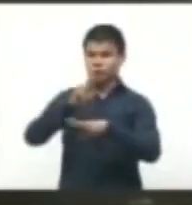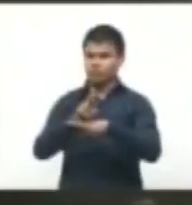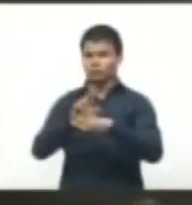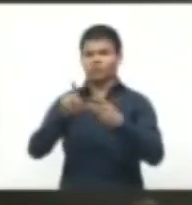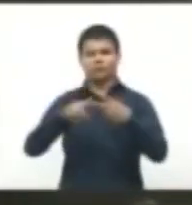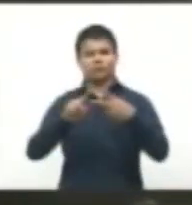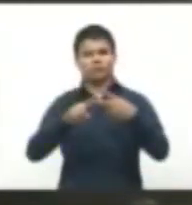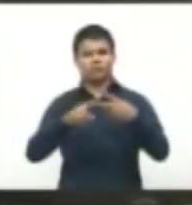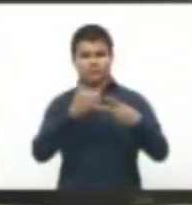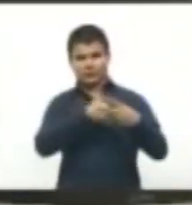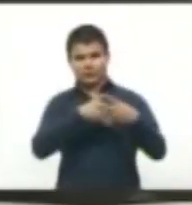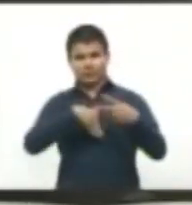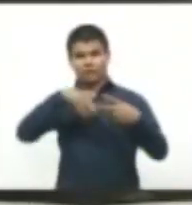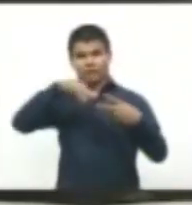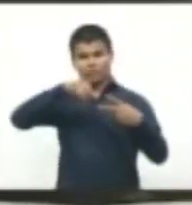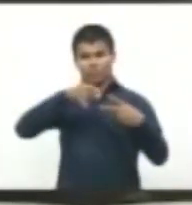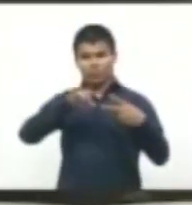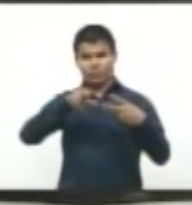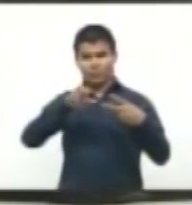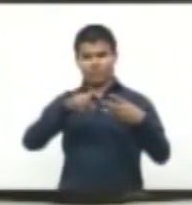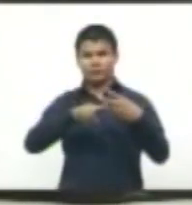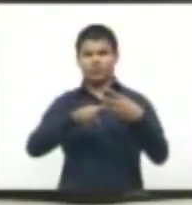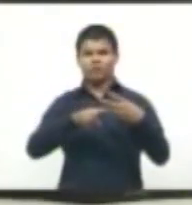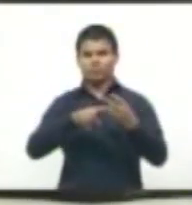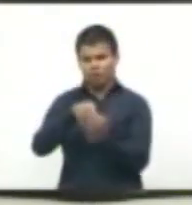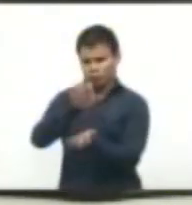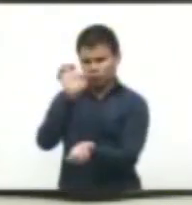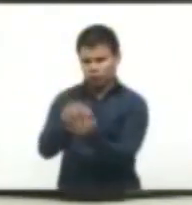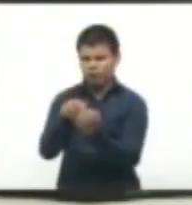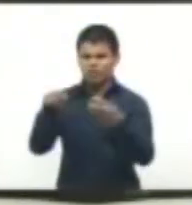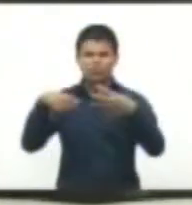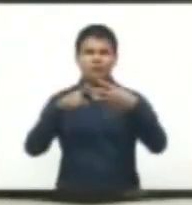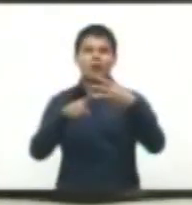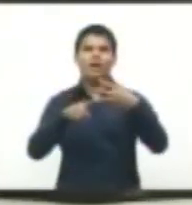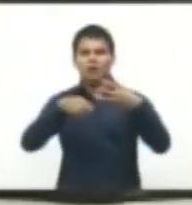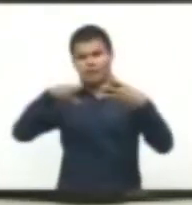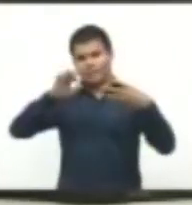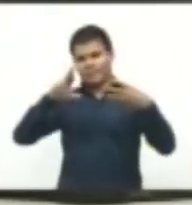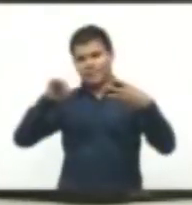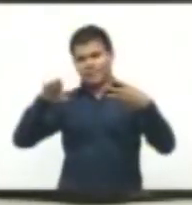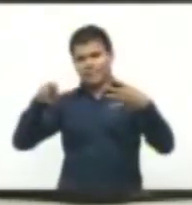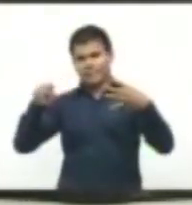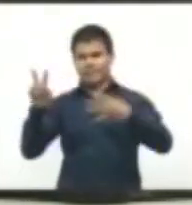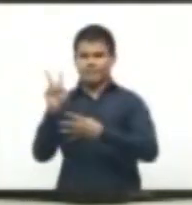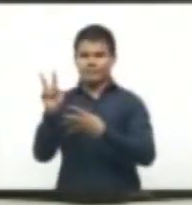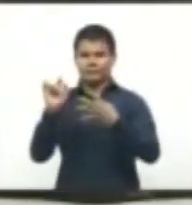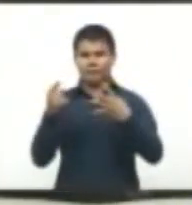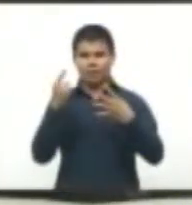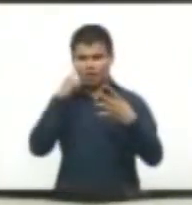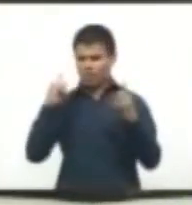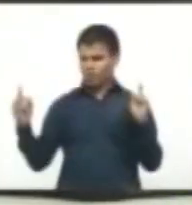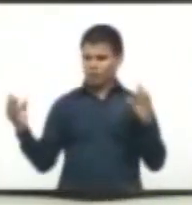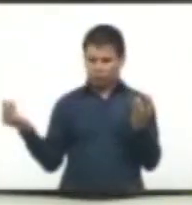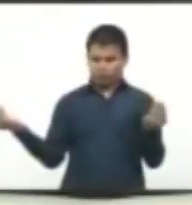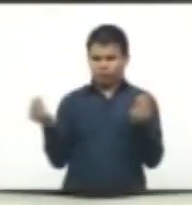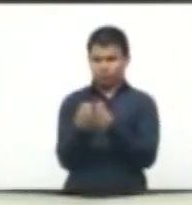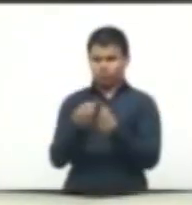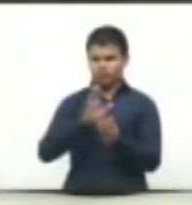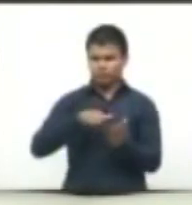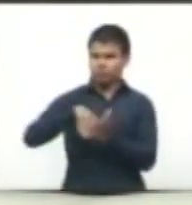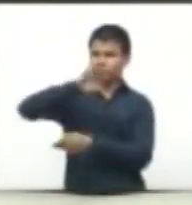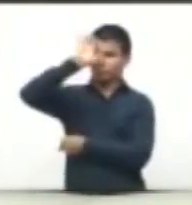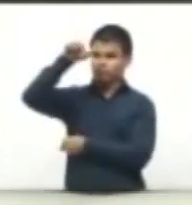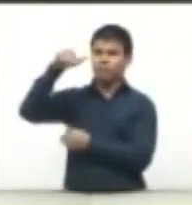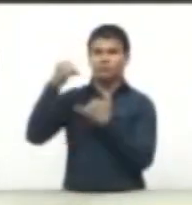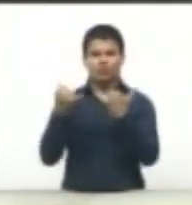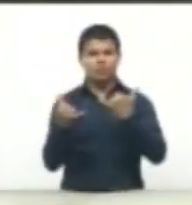Weber Bahía de Argentina y Cocodrilos de Caracas. Pienso que los nombres hablan por sí solos, pero en la cancha hay que jugar y